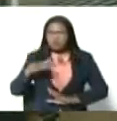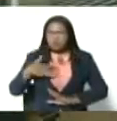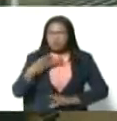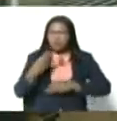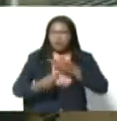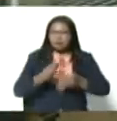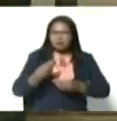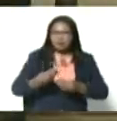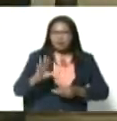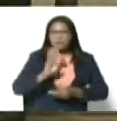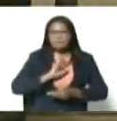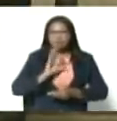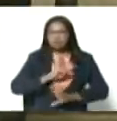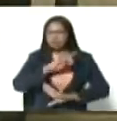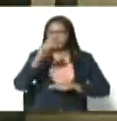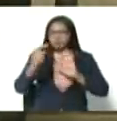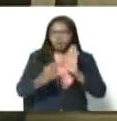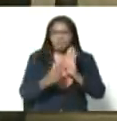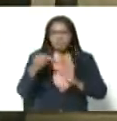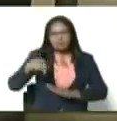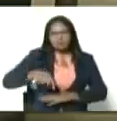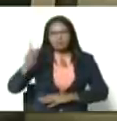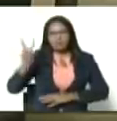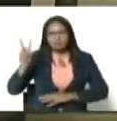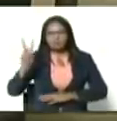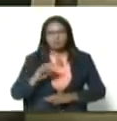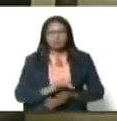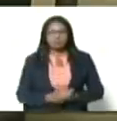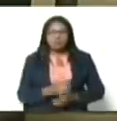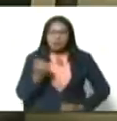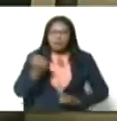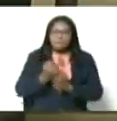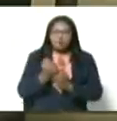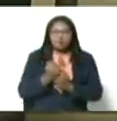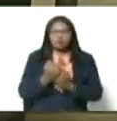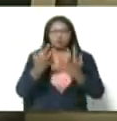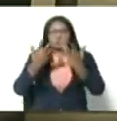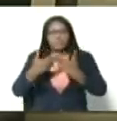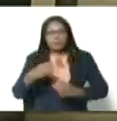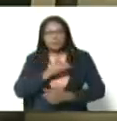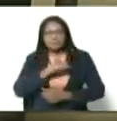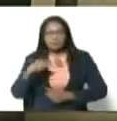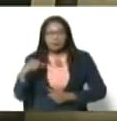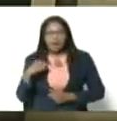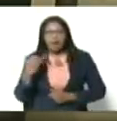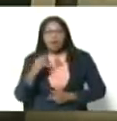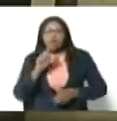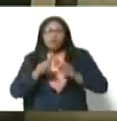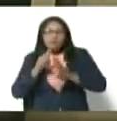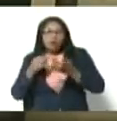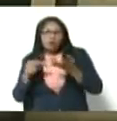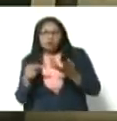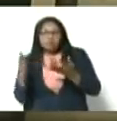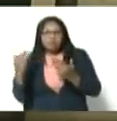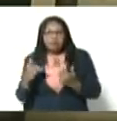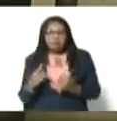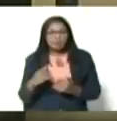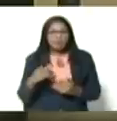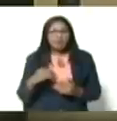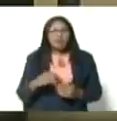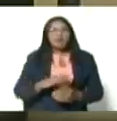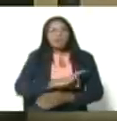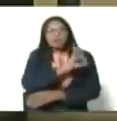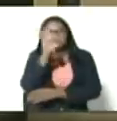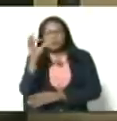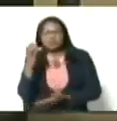obra 100% nacionales. El apoyo de la empresa privada, aquí hay elementos que vienen de Barquisimeto, que vienen